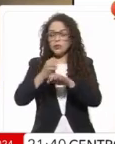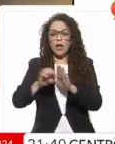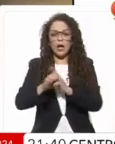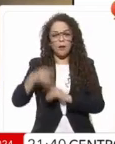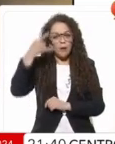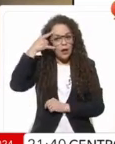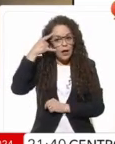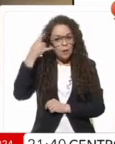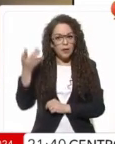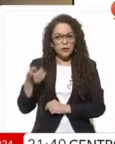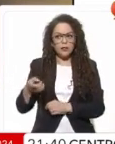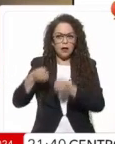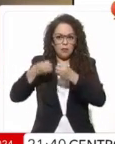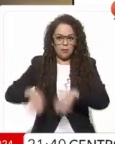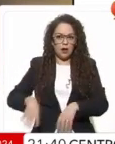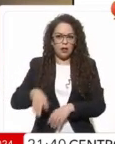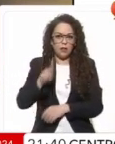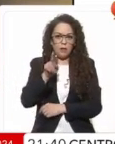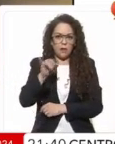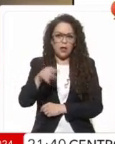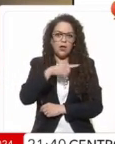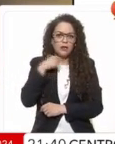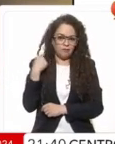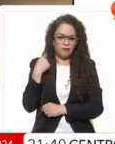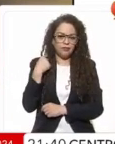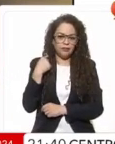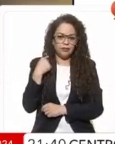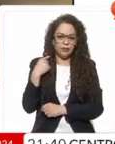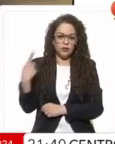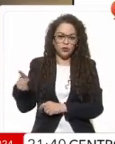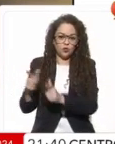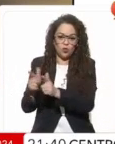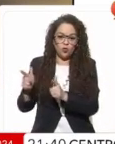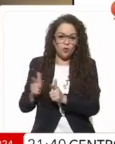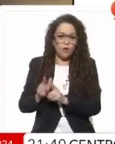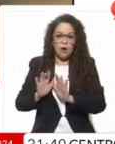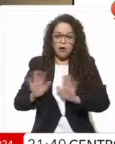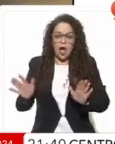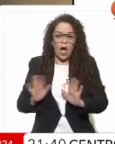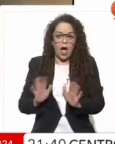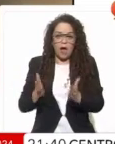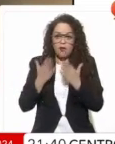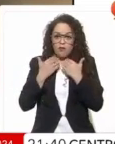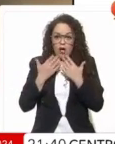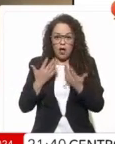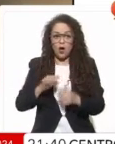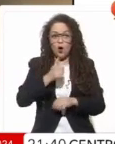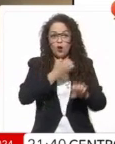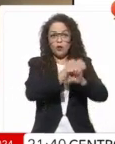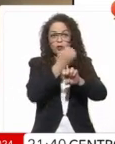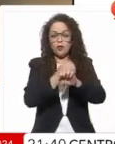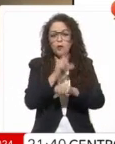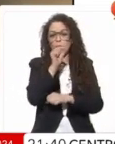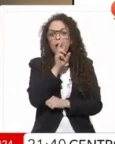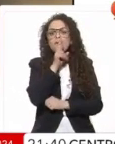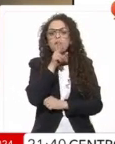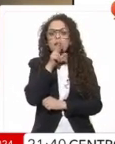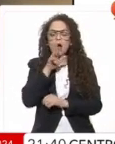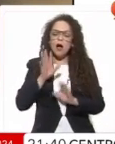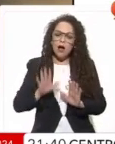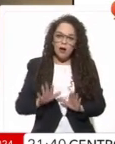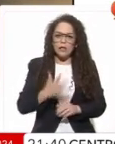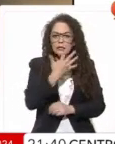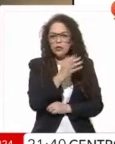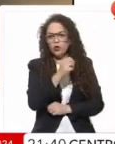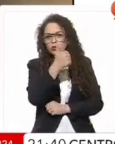Campeche, el PRI perdió su grupo parlamentario. Otros estados están en mejores condiciones, quizás